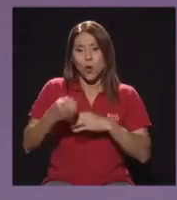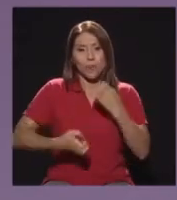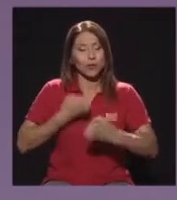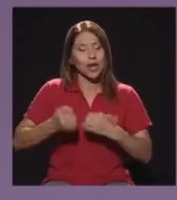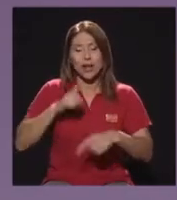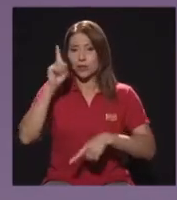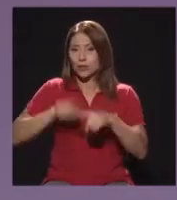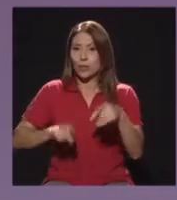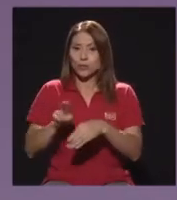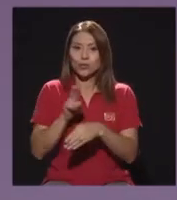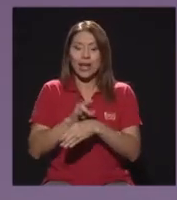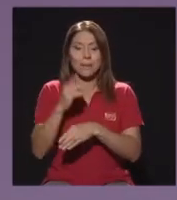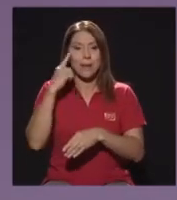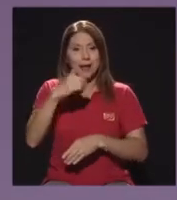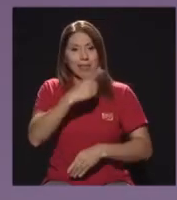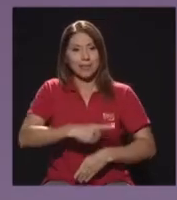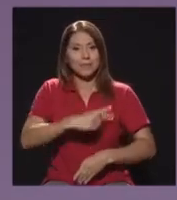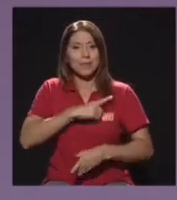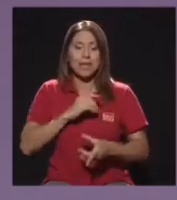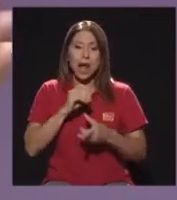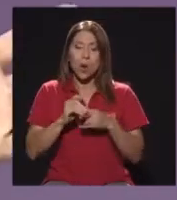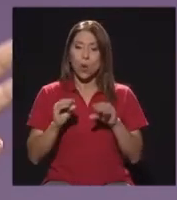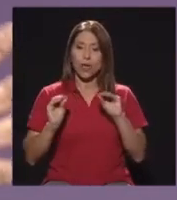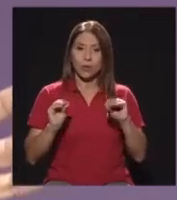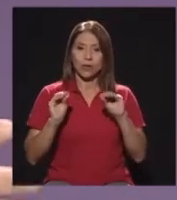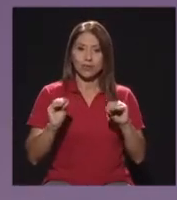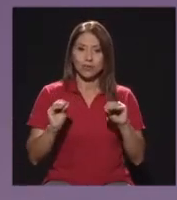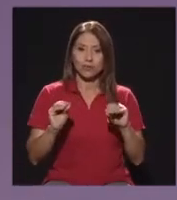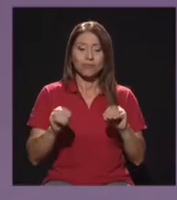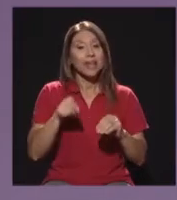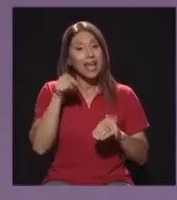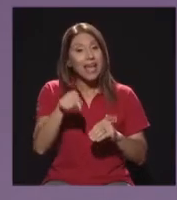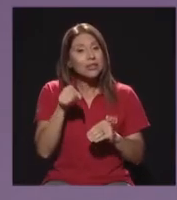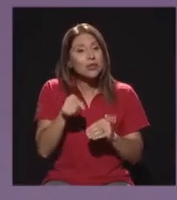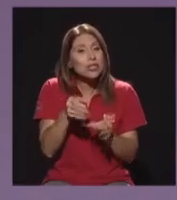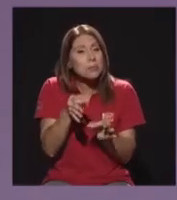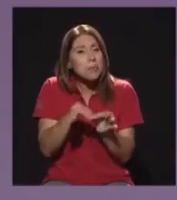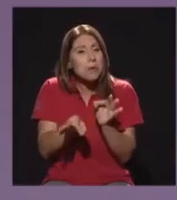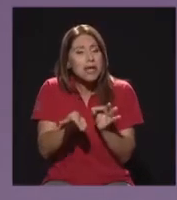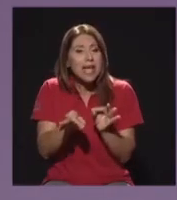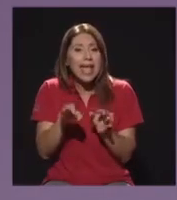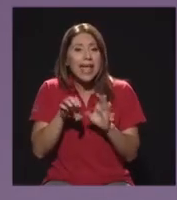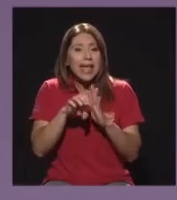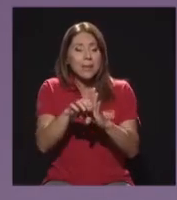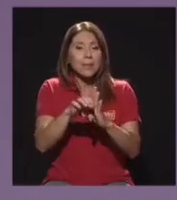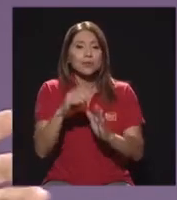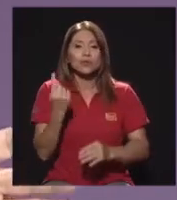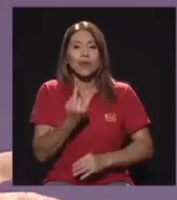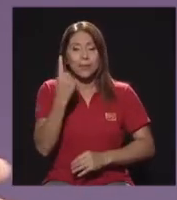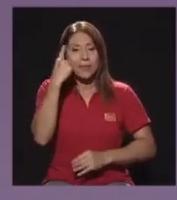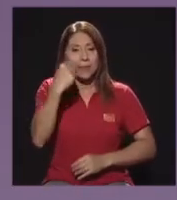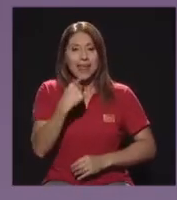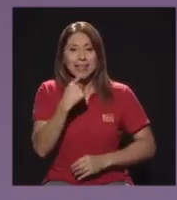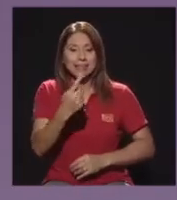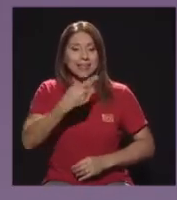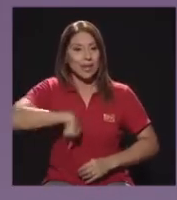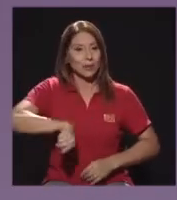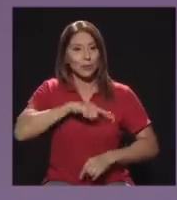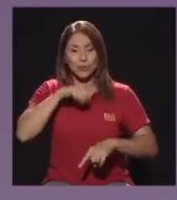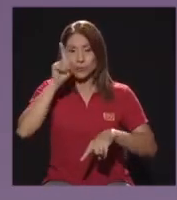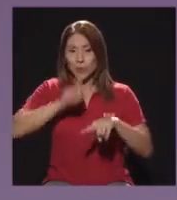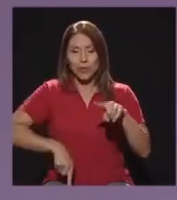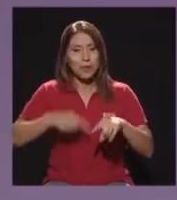educación entonces bueno a eso son unos poquitos ejemplos sólo para decir que no podríamos pensar